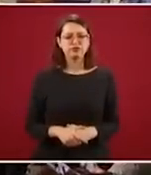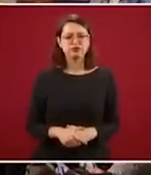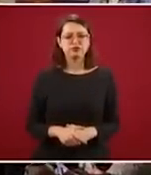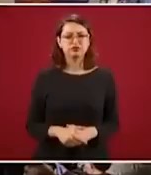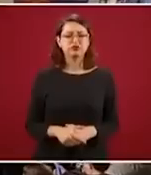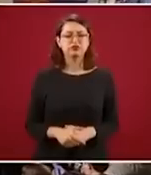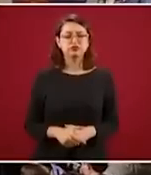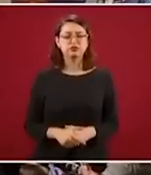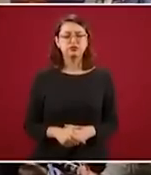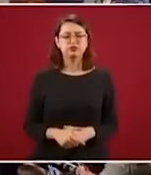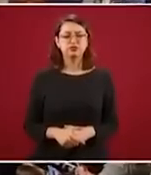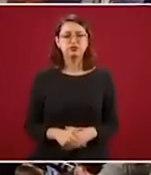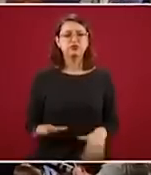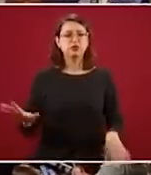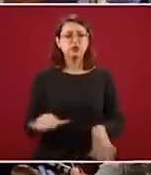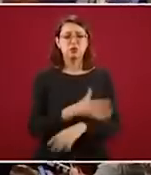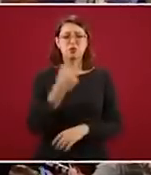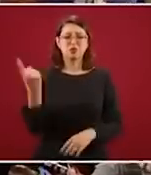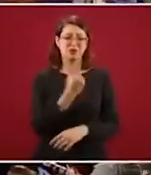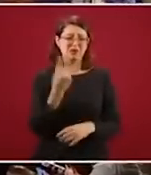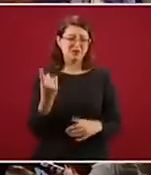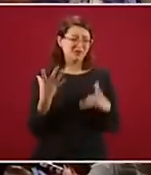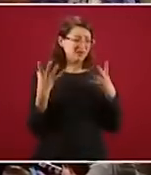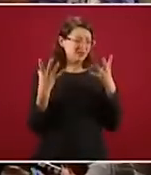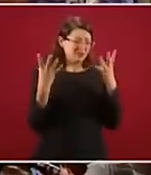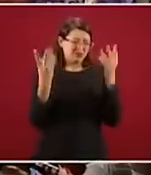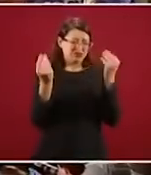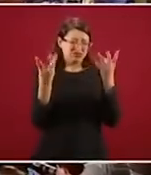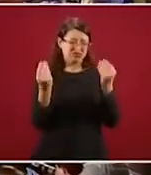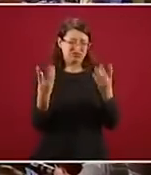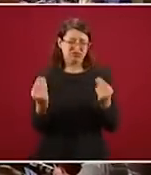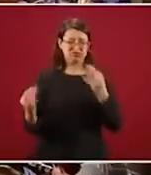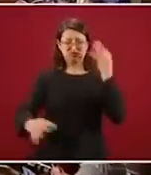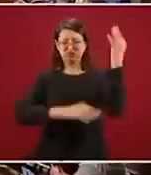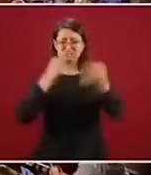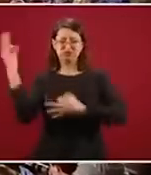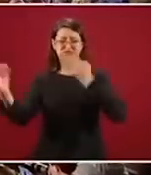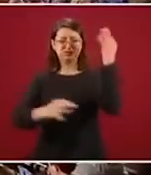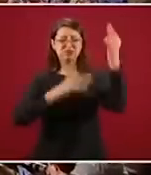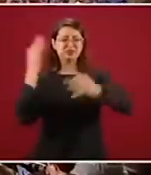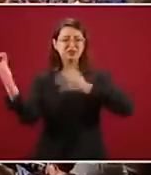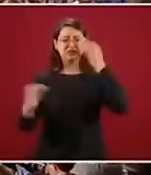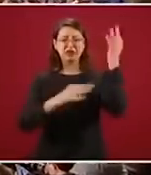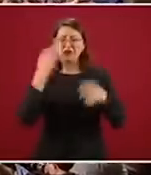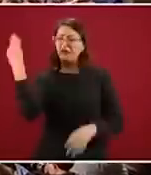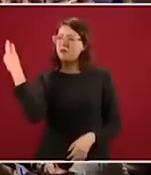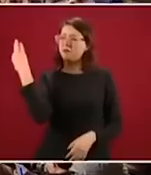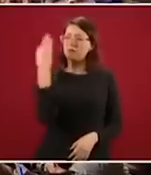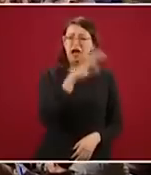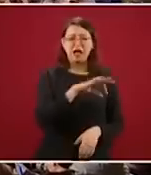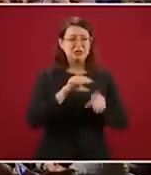son muchas las noticias falsas, vuelan y